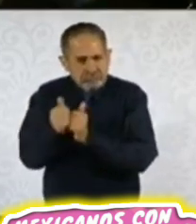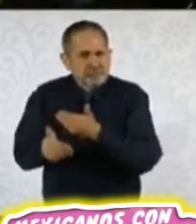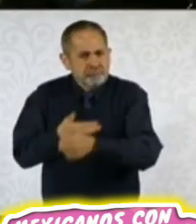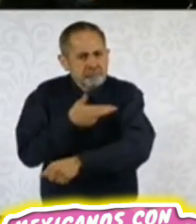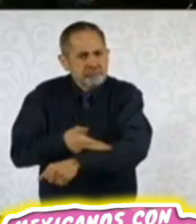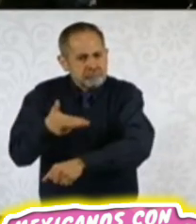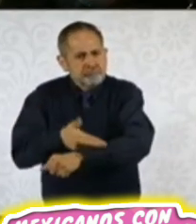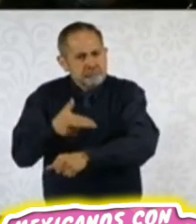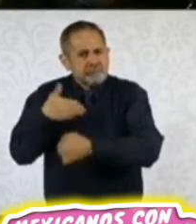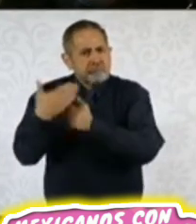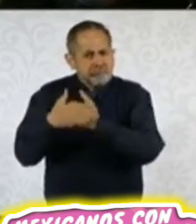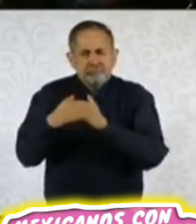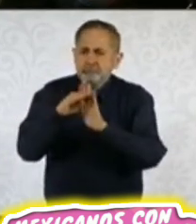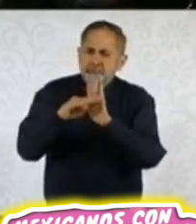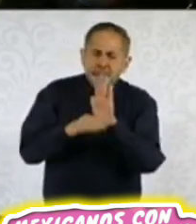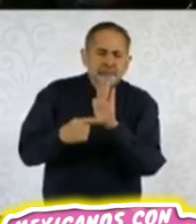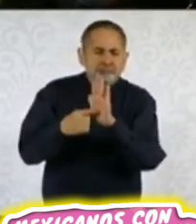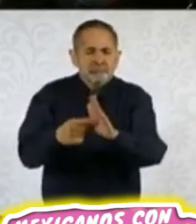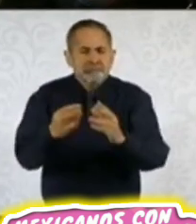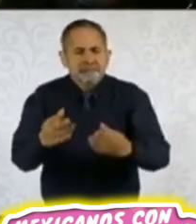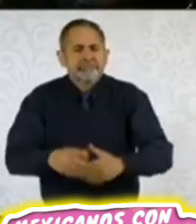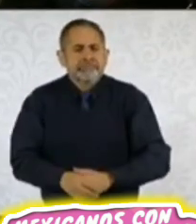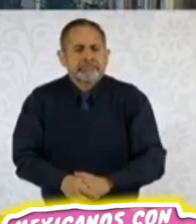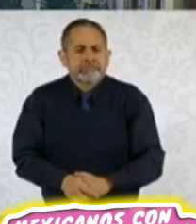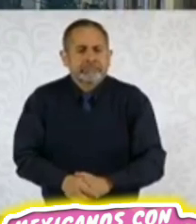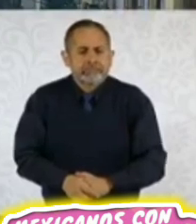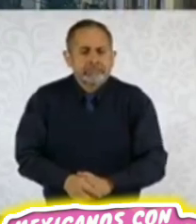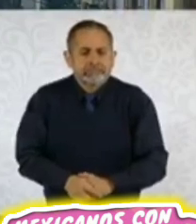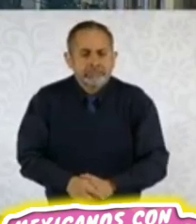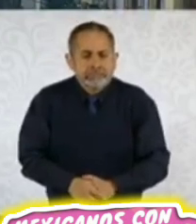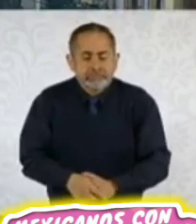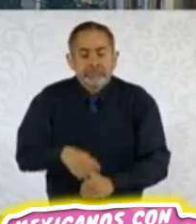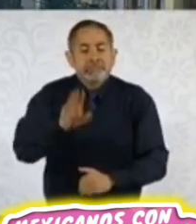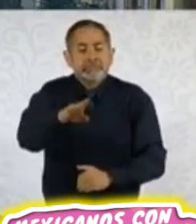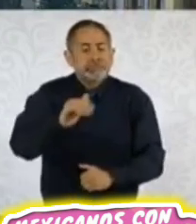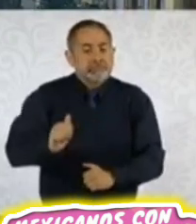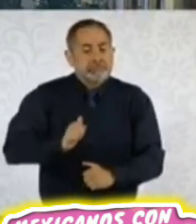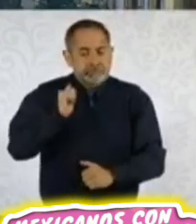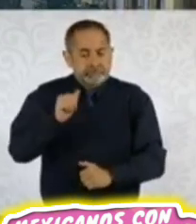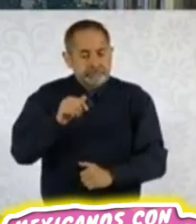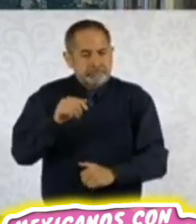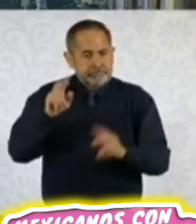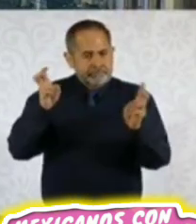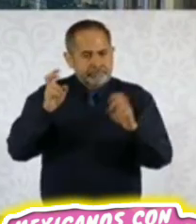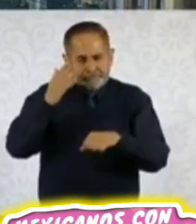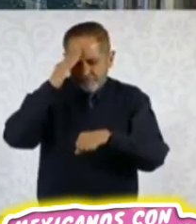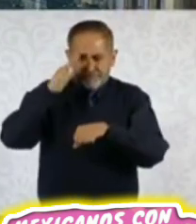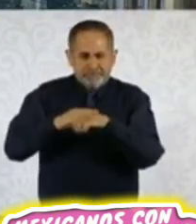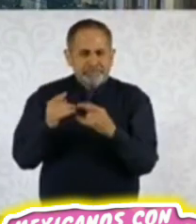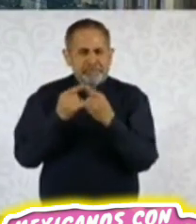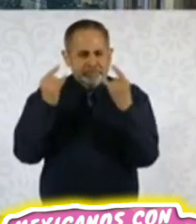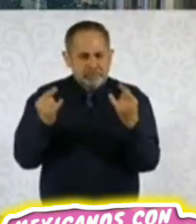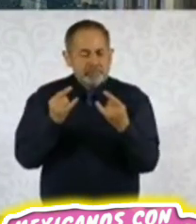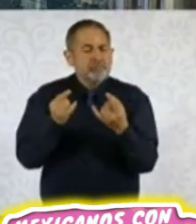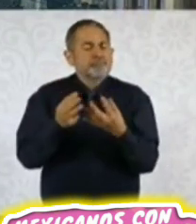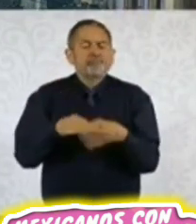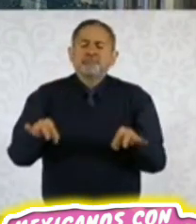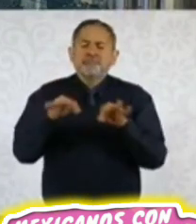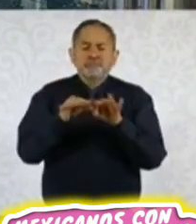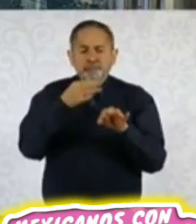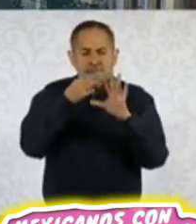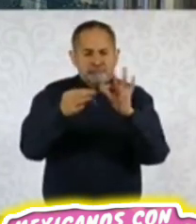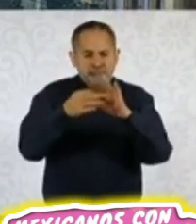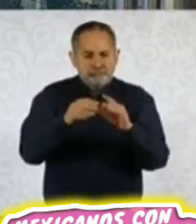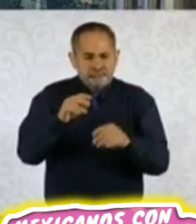lo vamos presentando. Muchas gracias. Aprovecho con la memoria histórica porque creo que es importante que se